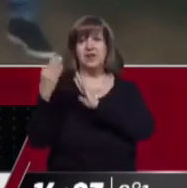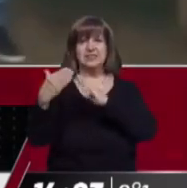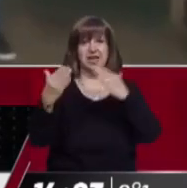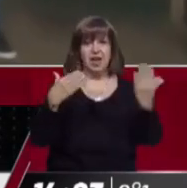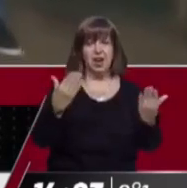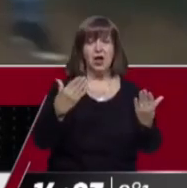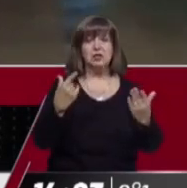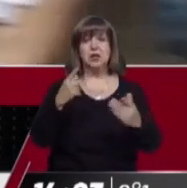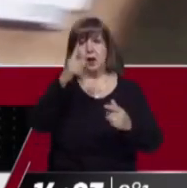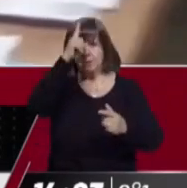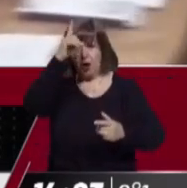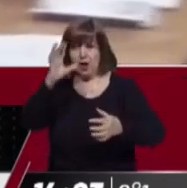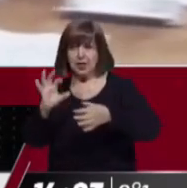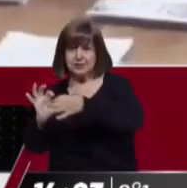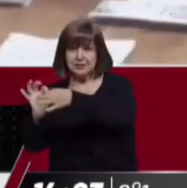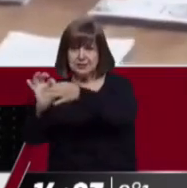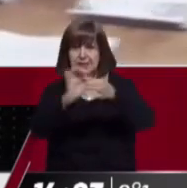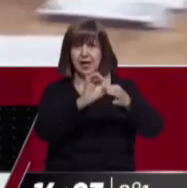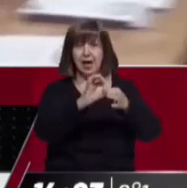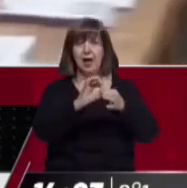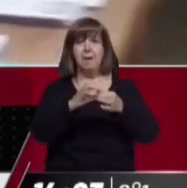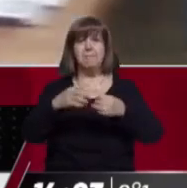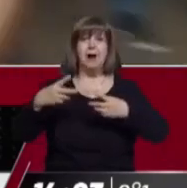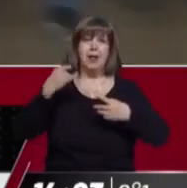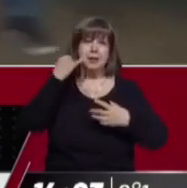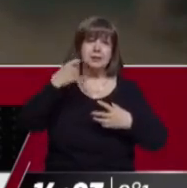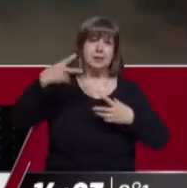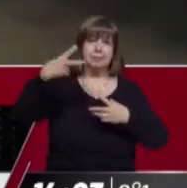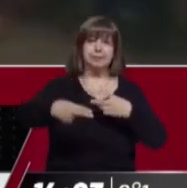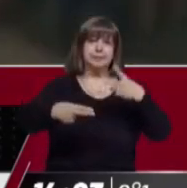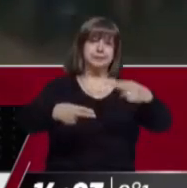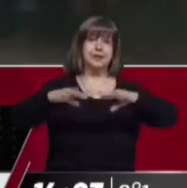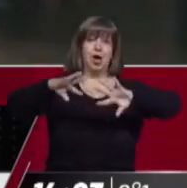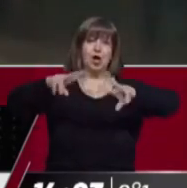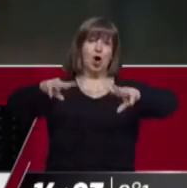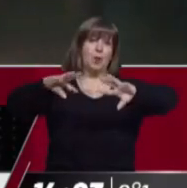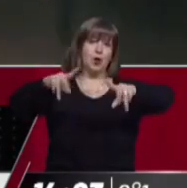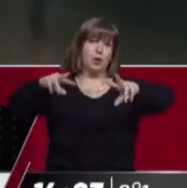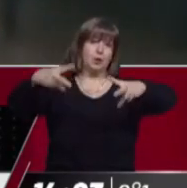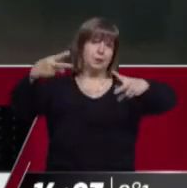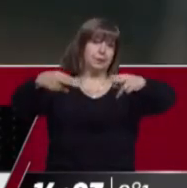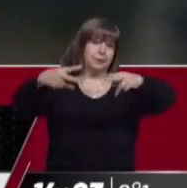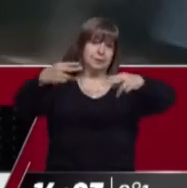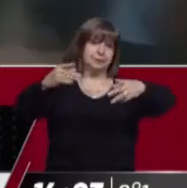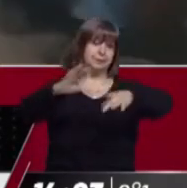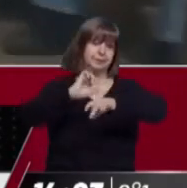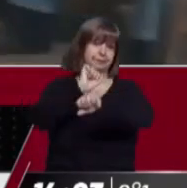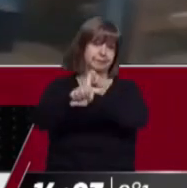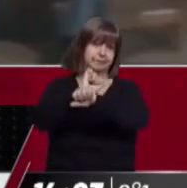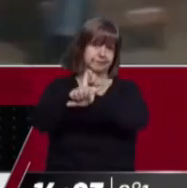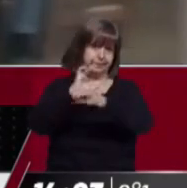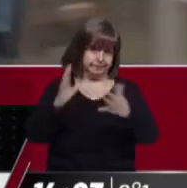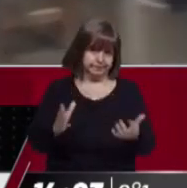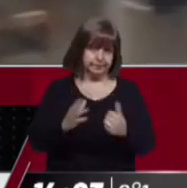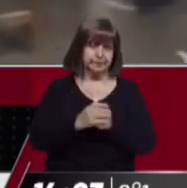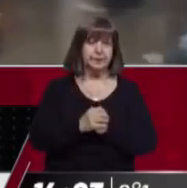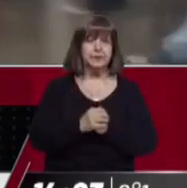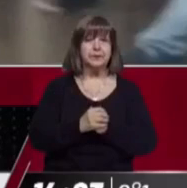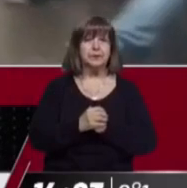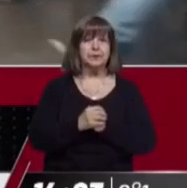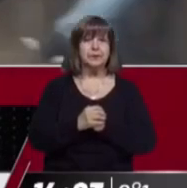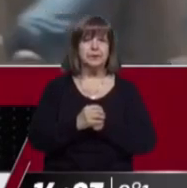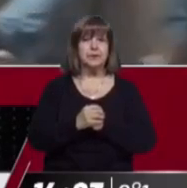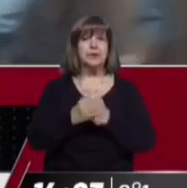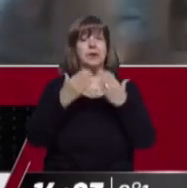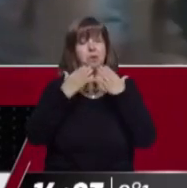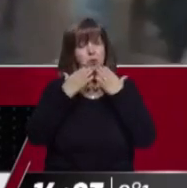como la gente de la policía para tratar de cortar un poco con la gran cantidad de delitos que aquejan al departamento de La Paz.